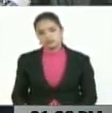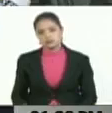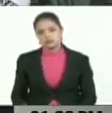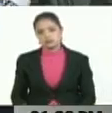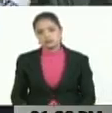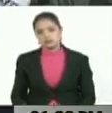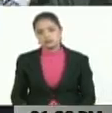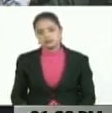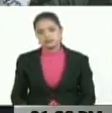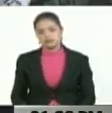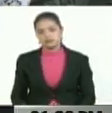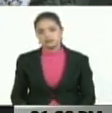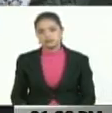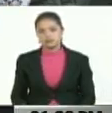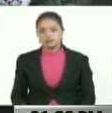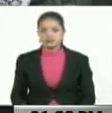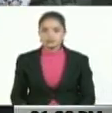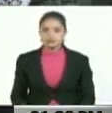Tenemos